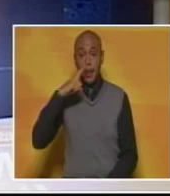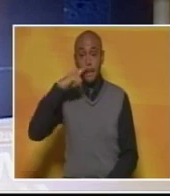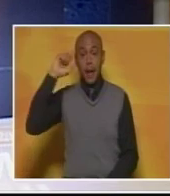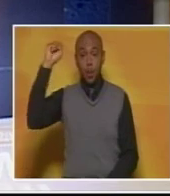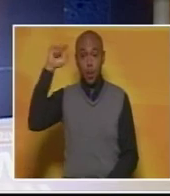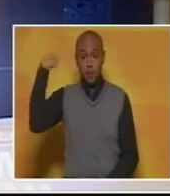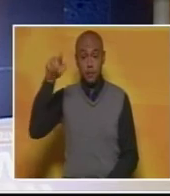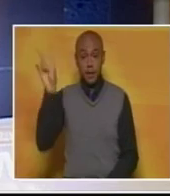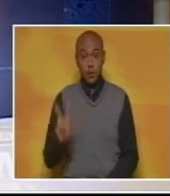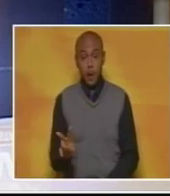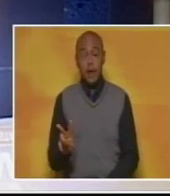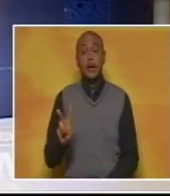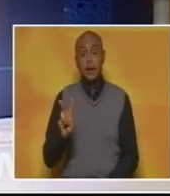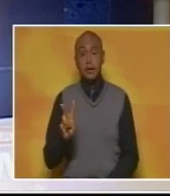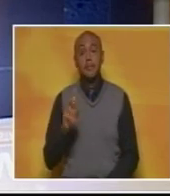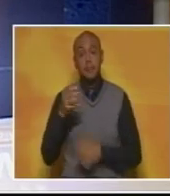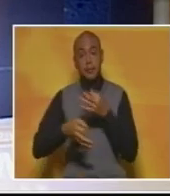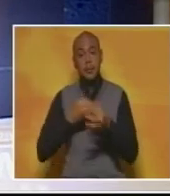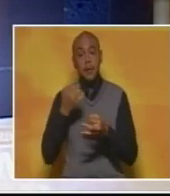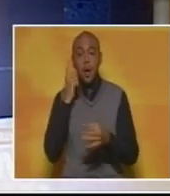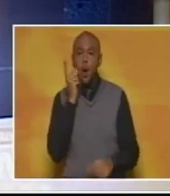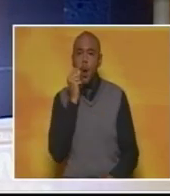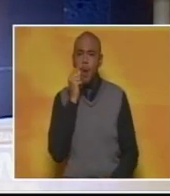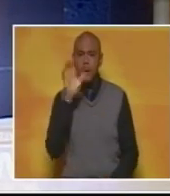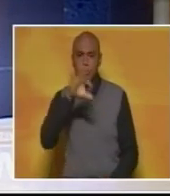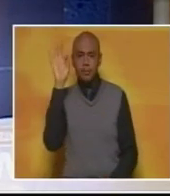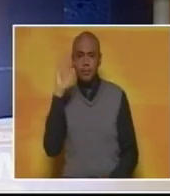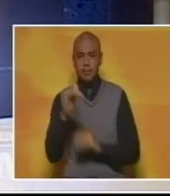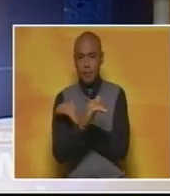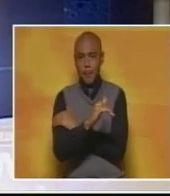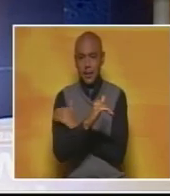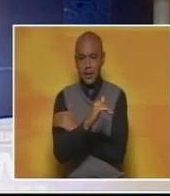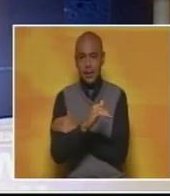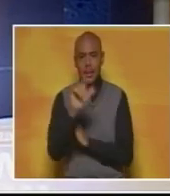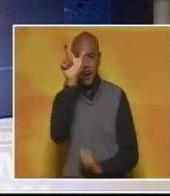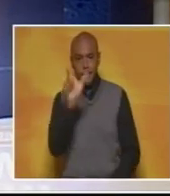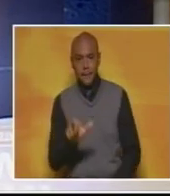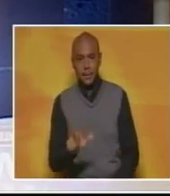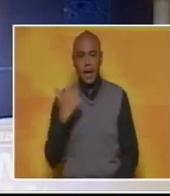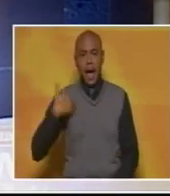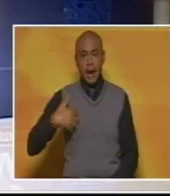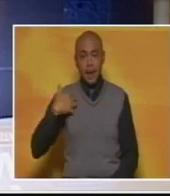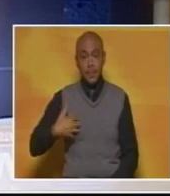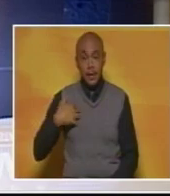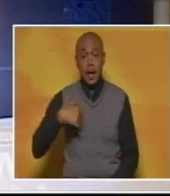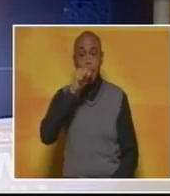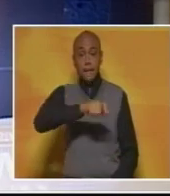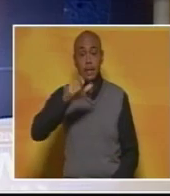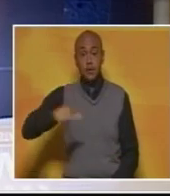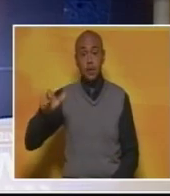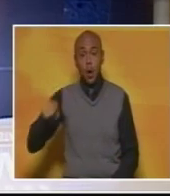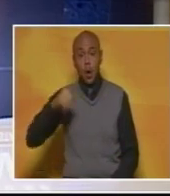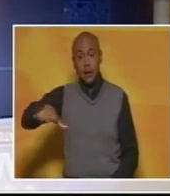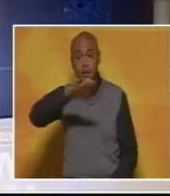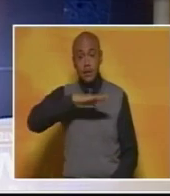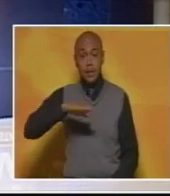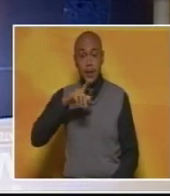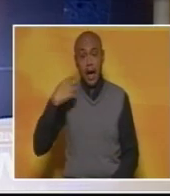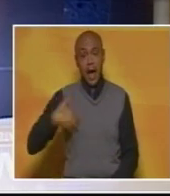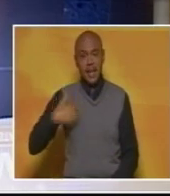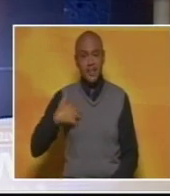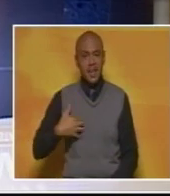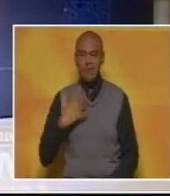Nicolás Maduro, aseguró que al resultar electo Alberto Fernández como presidente de Argentina, los ciudadanos de ese país han expresado